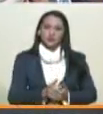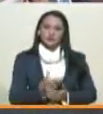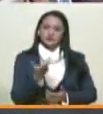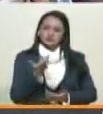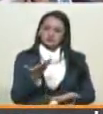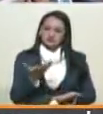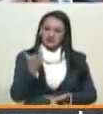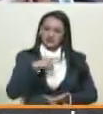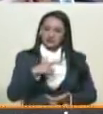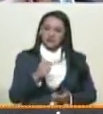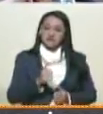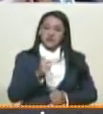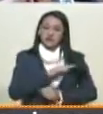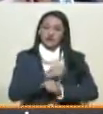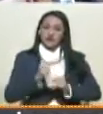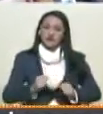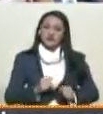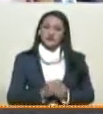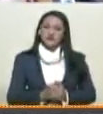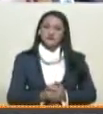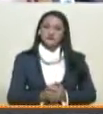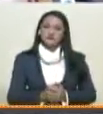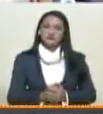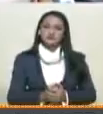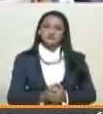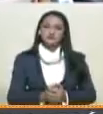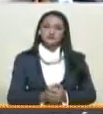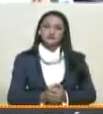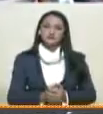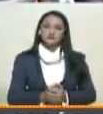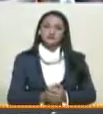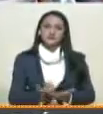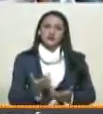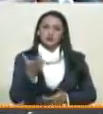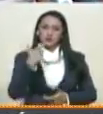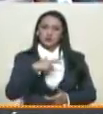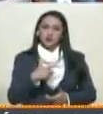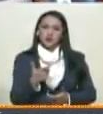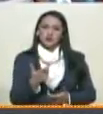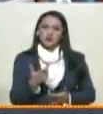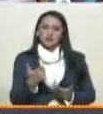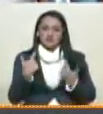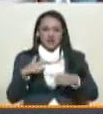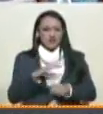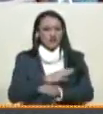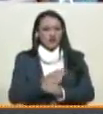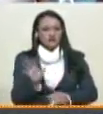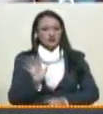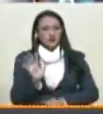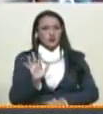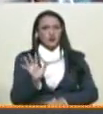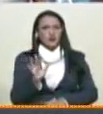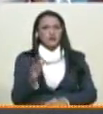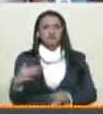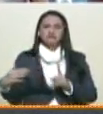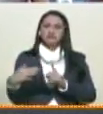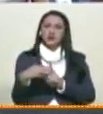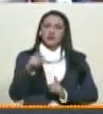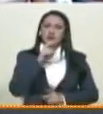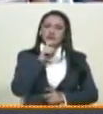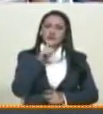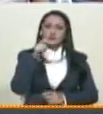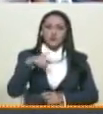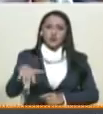somos nos hace más fuertes. Quieren desdibujar lo que somos para que perdamos fuerza. Frente a dificultades tremendas que tiene el